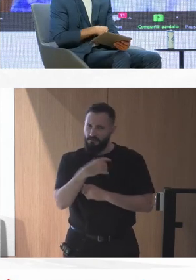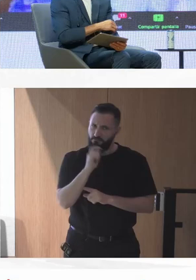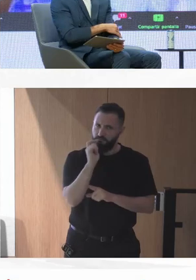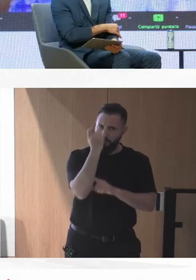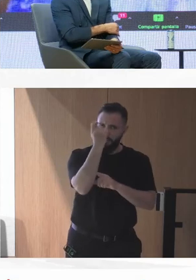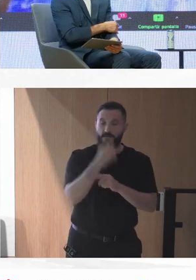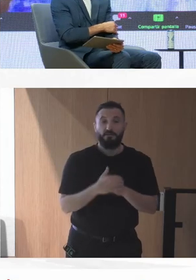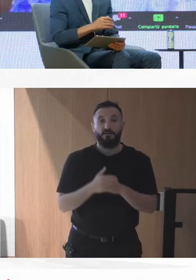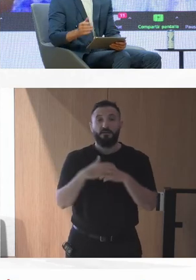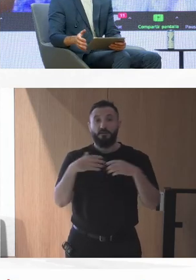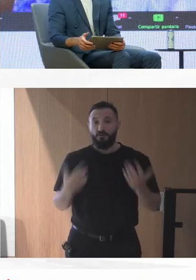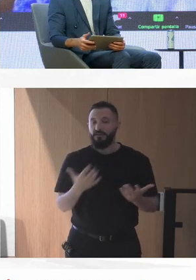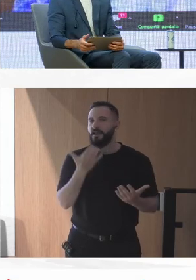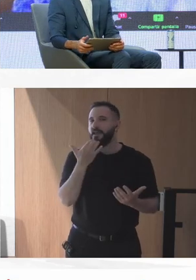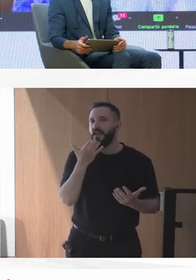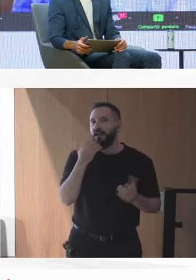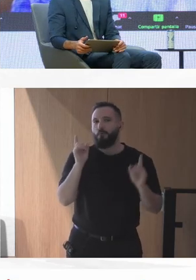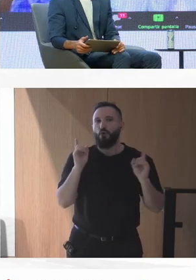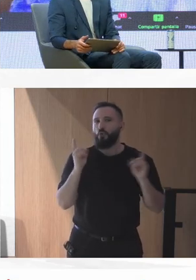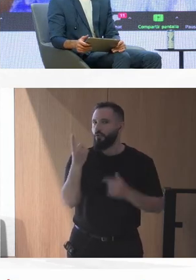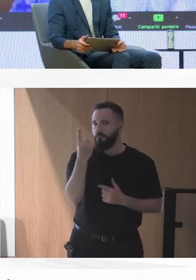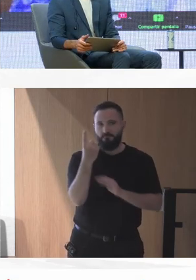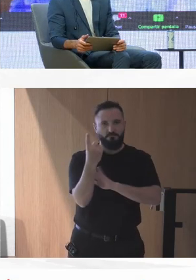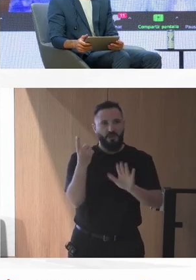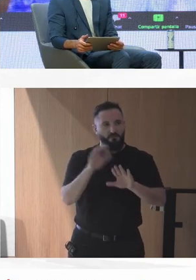Y este es simplemente un ejemplo de buenas prácticas